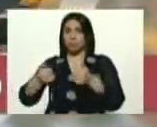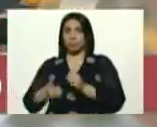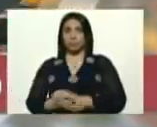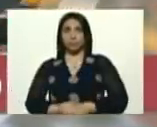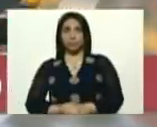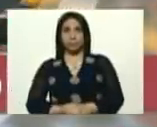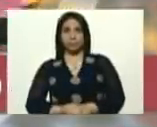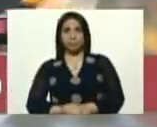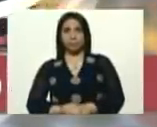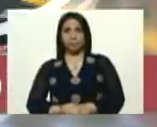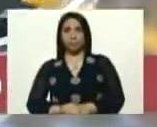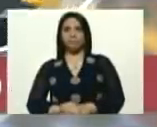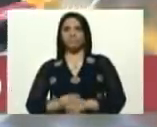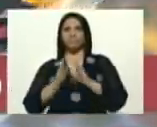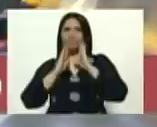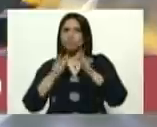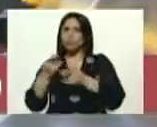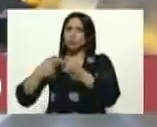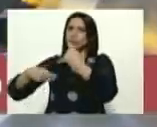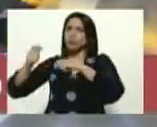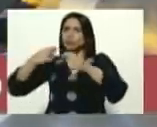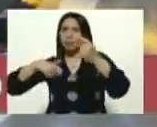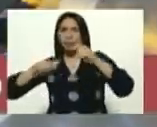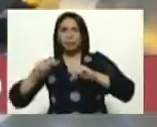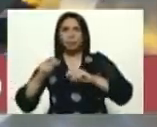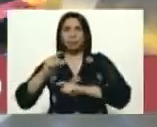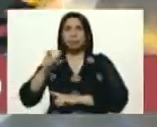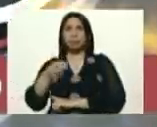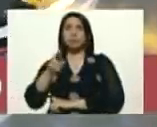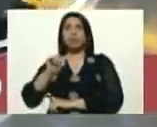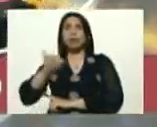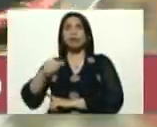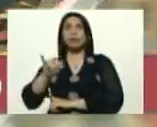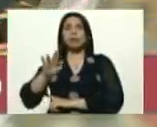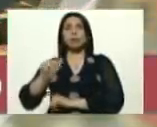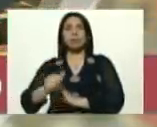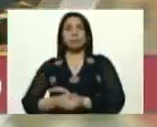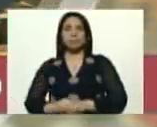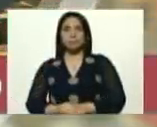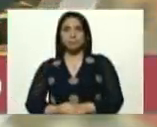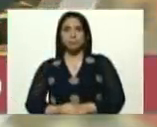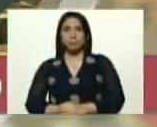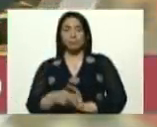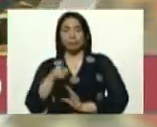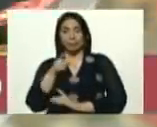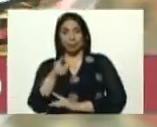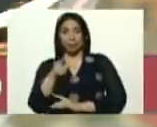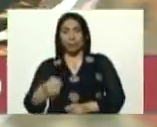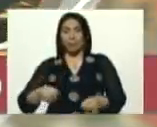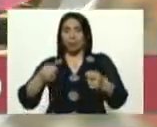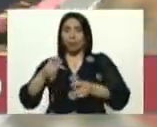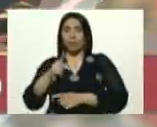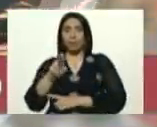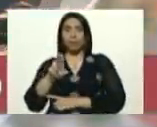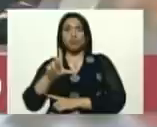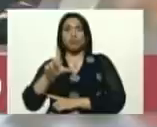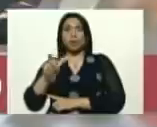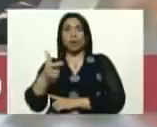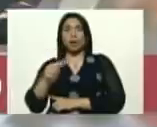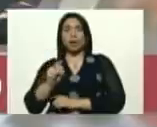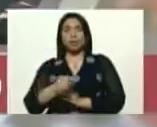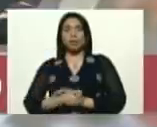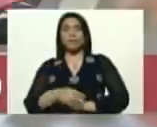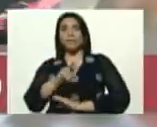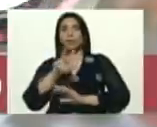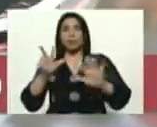en un corredor comercial de La Guajira. Allí, en el mercado Las Pulgas, te repito,